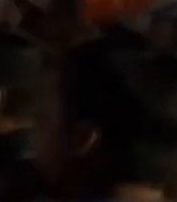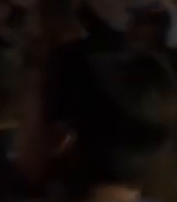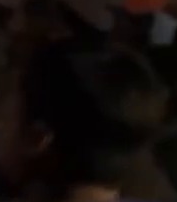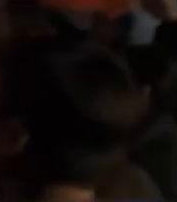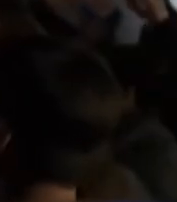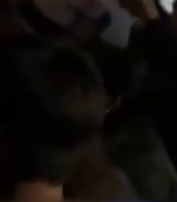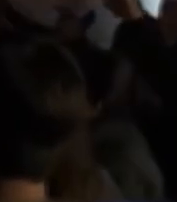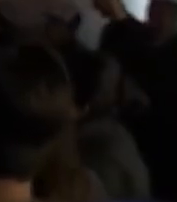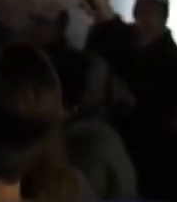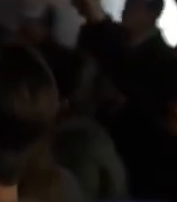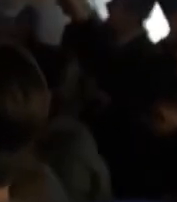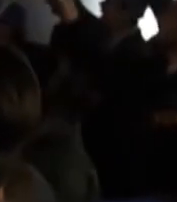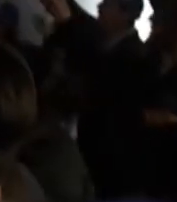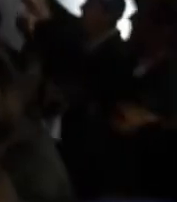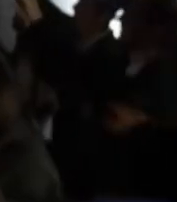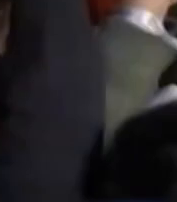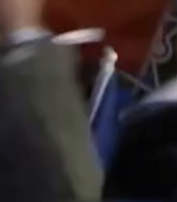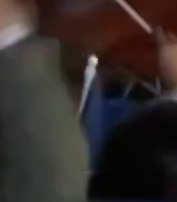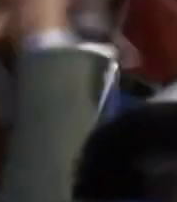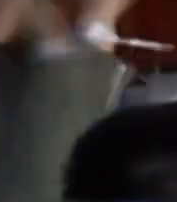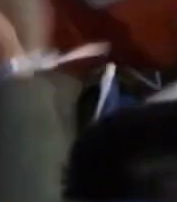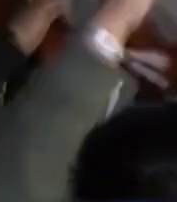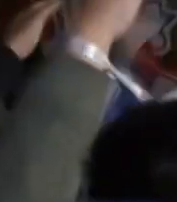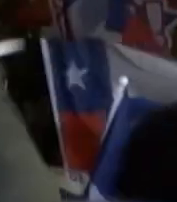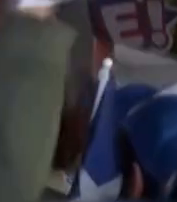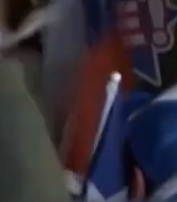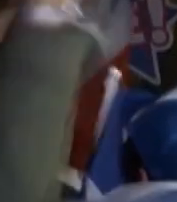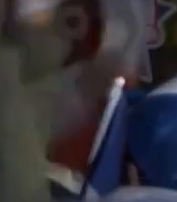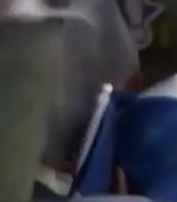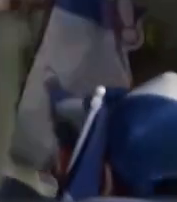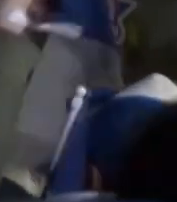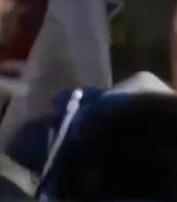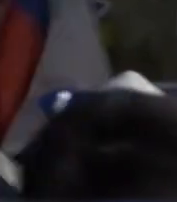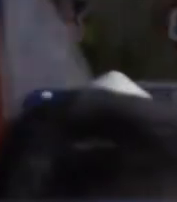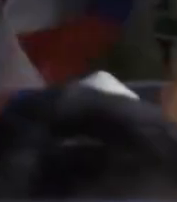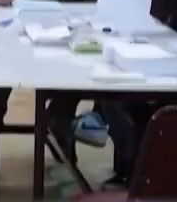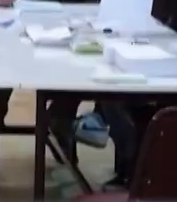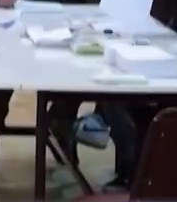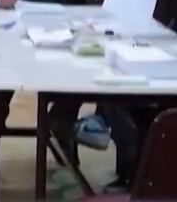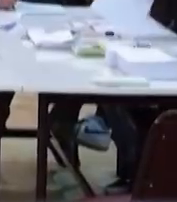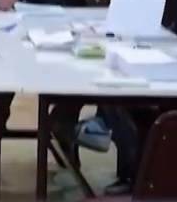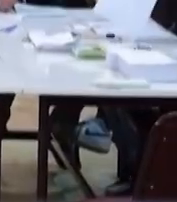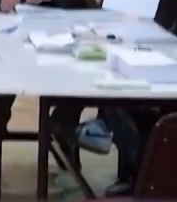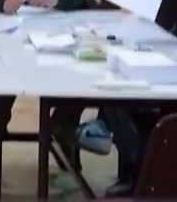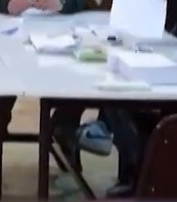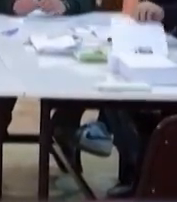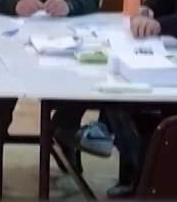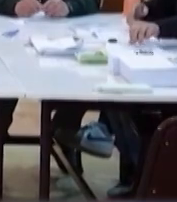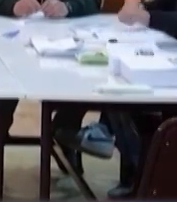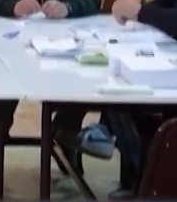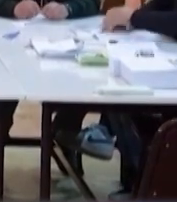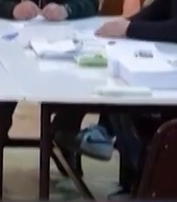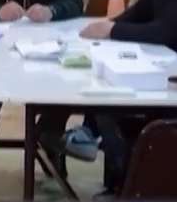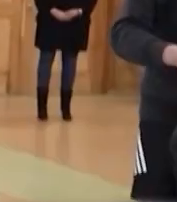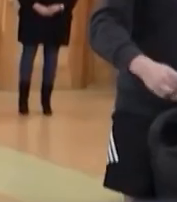centroderecha tradicional. Ganó el Partido Republicano de José Antonio Kast, que es un partido que se plantea como